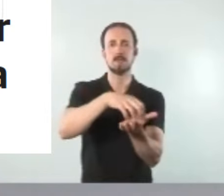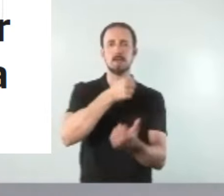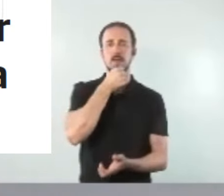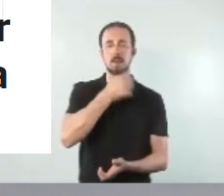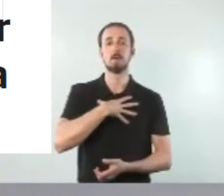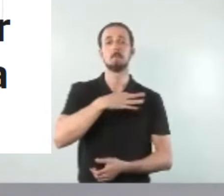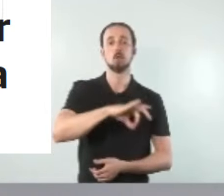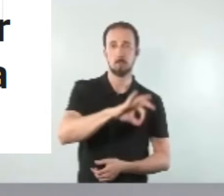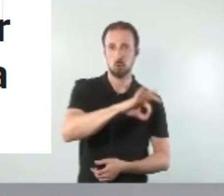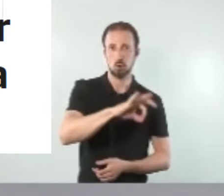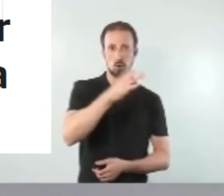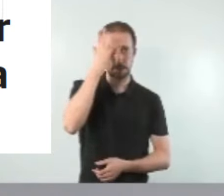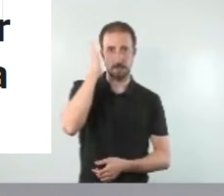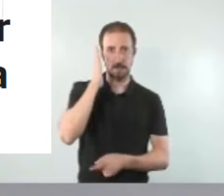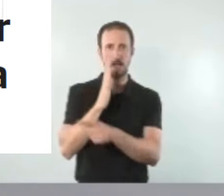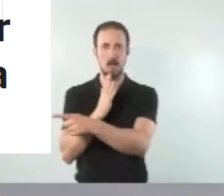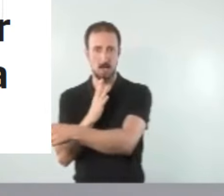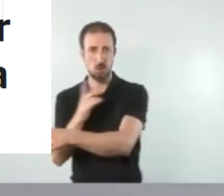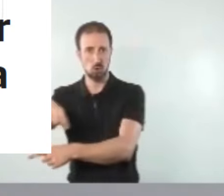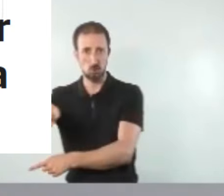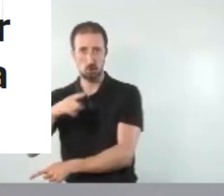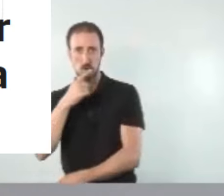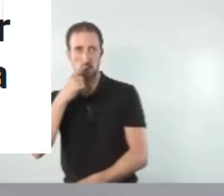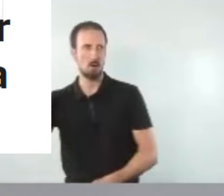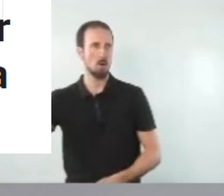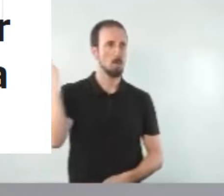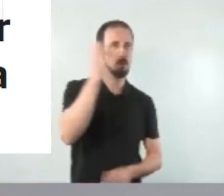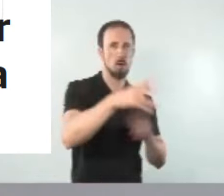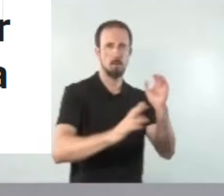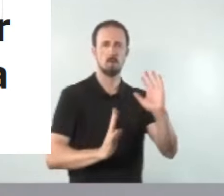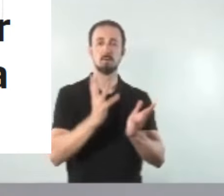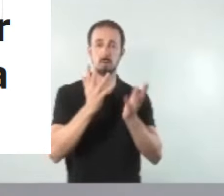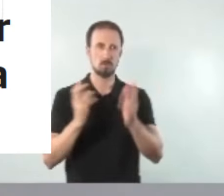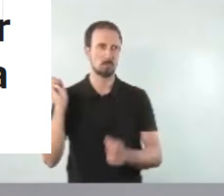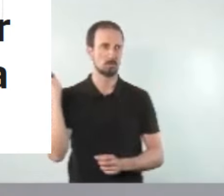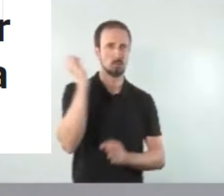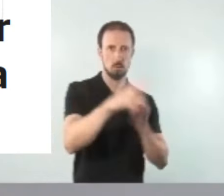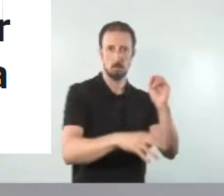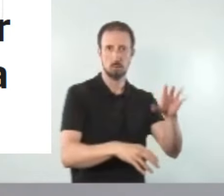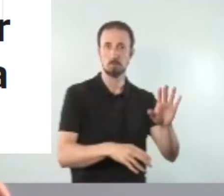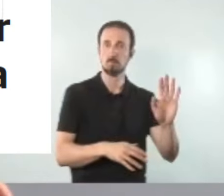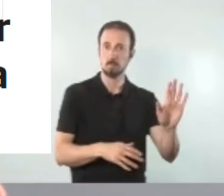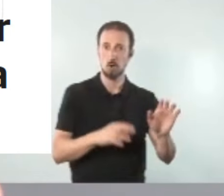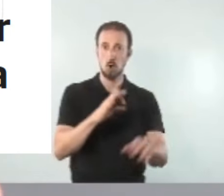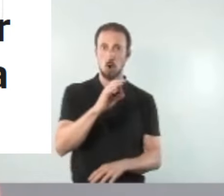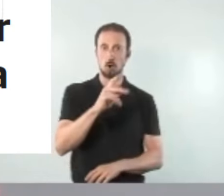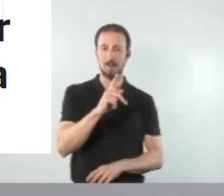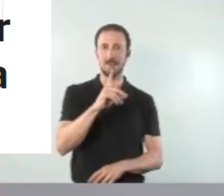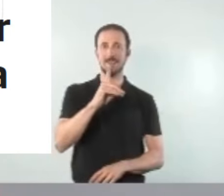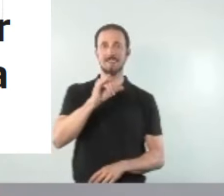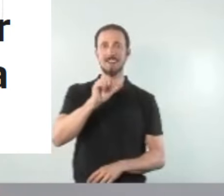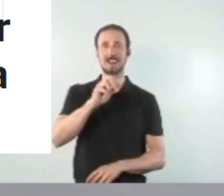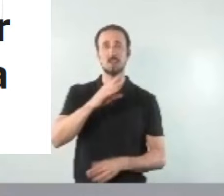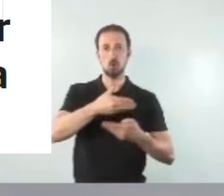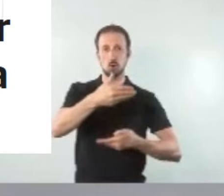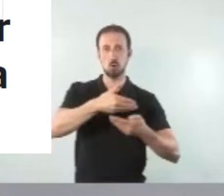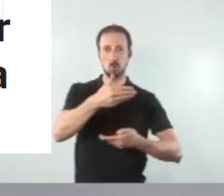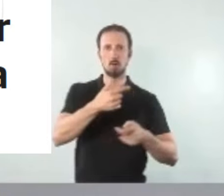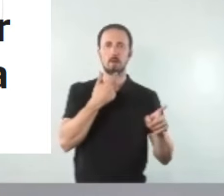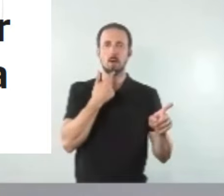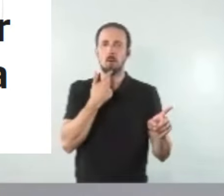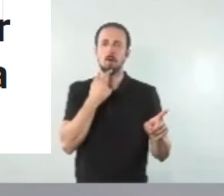Cartagena. Pues bien, presidente, OK Diario fue uno de los medios que defendió el bulo del autoataque.